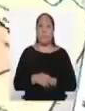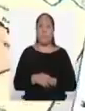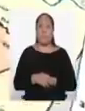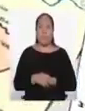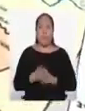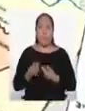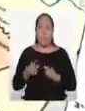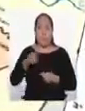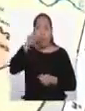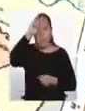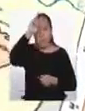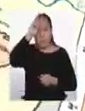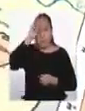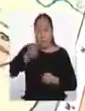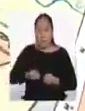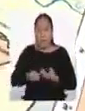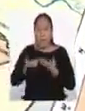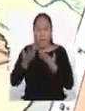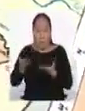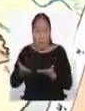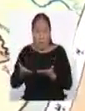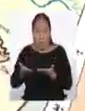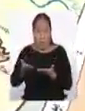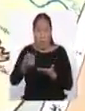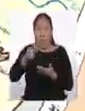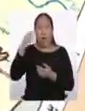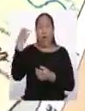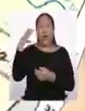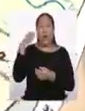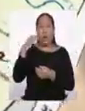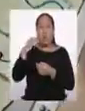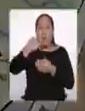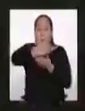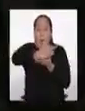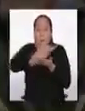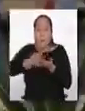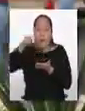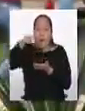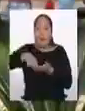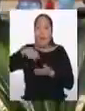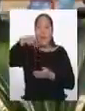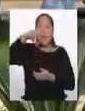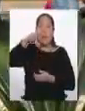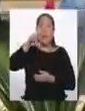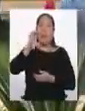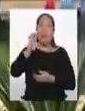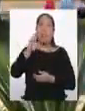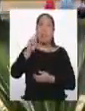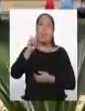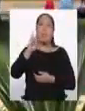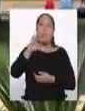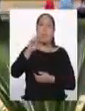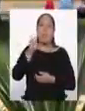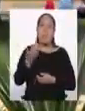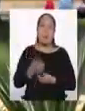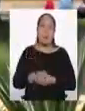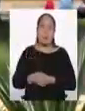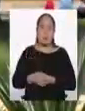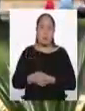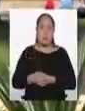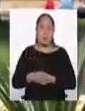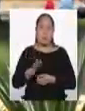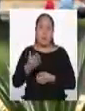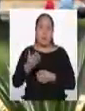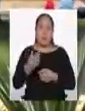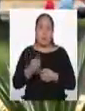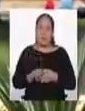Cuando el Perú le cede a Colombia el trapecio de Leticia, tiene que ver con que habría existido